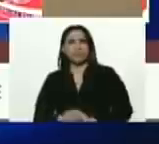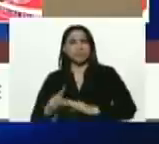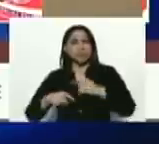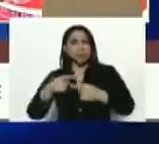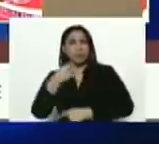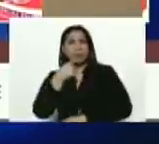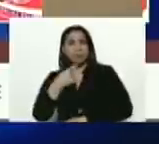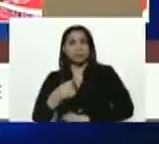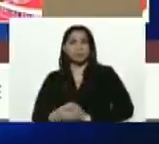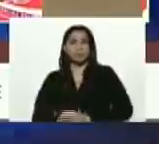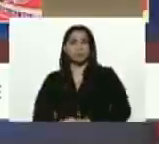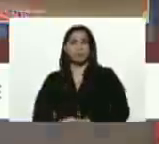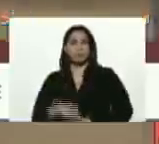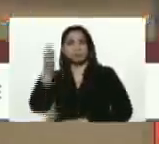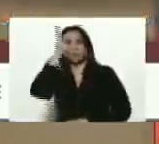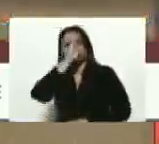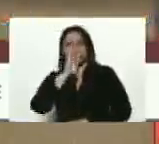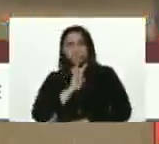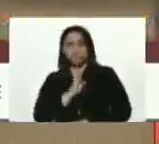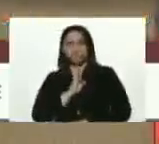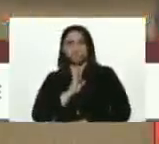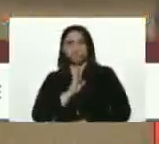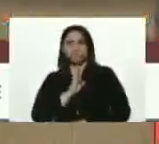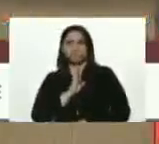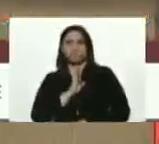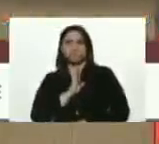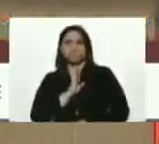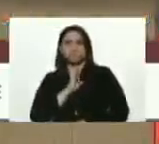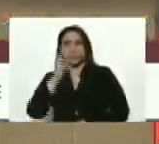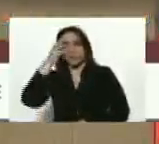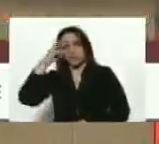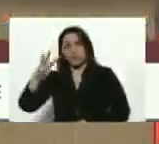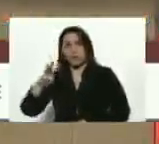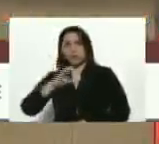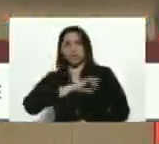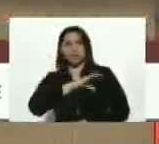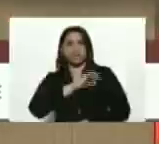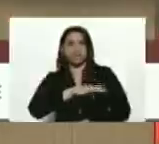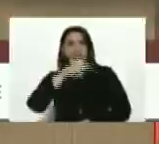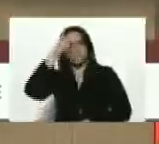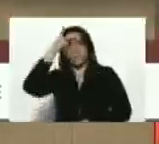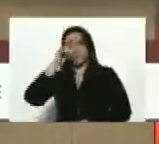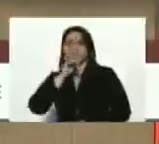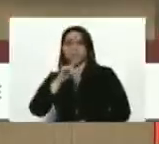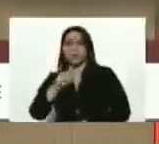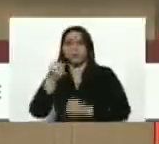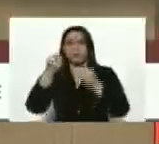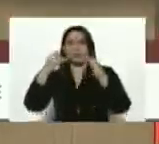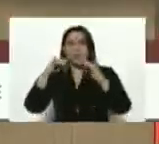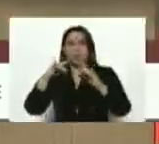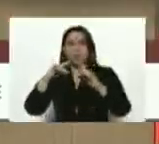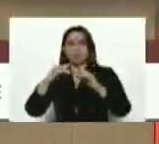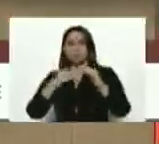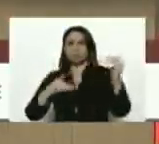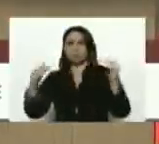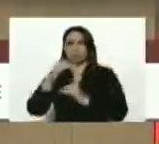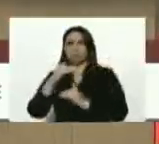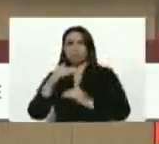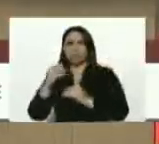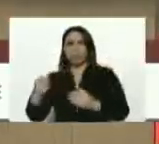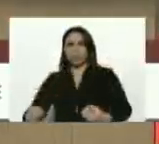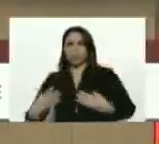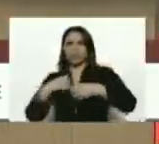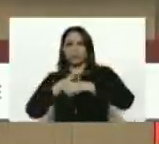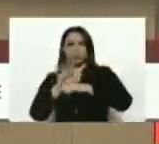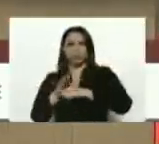dicen, Brasil, México, Chile y Perú informan números récord de casos y muertes por